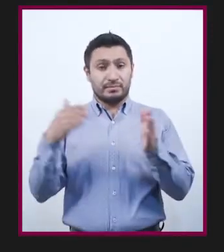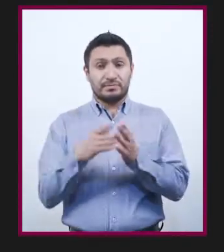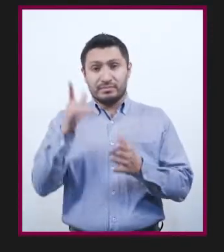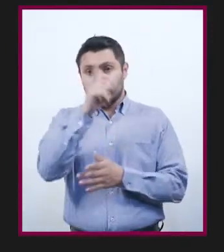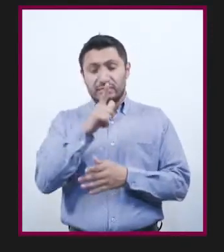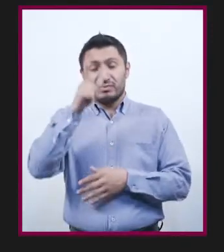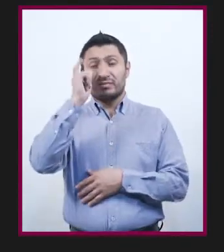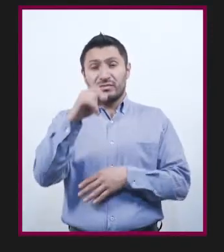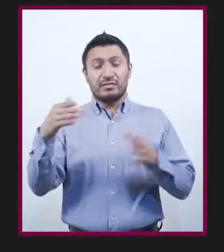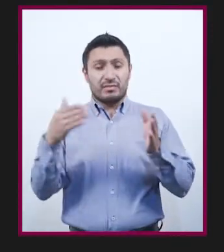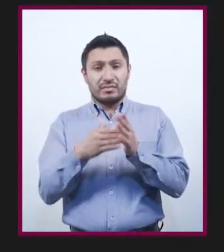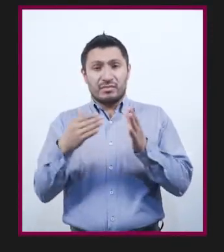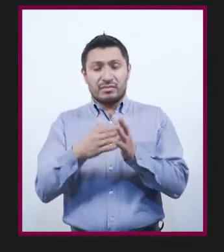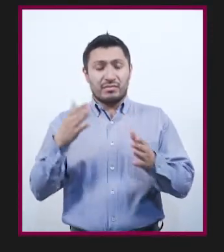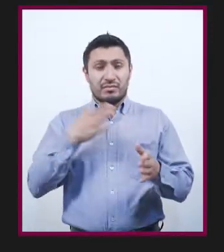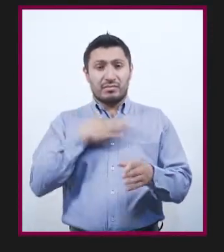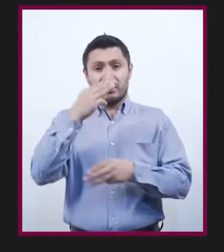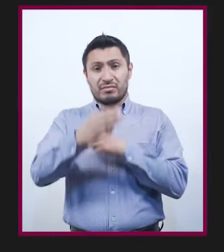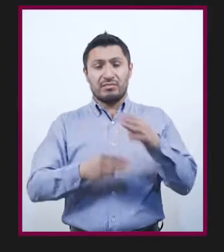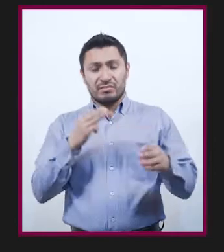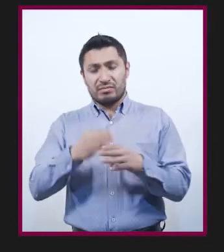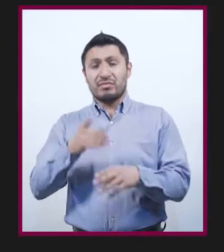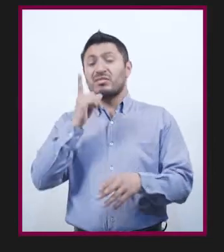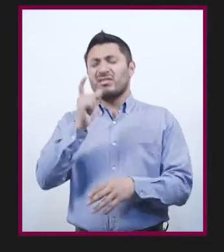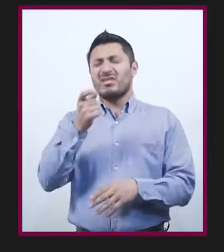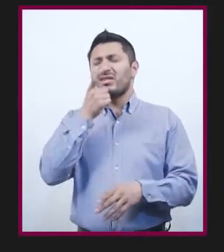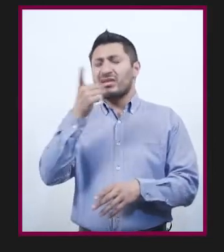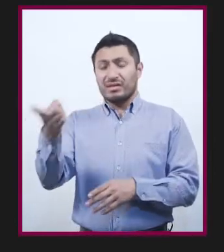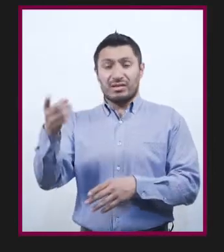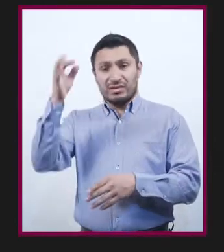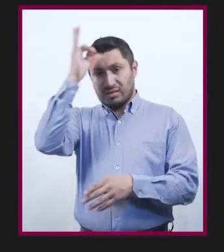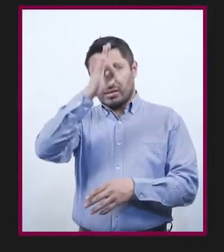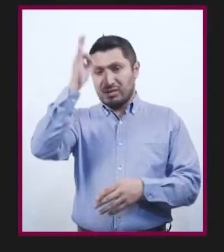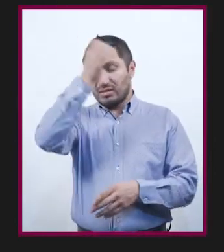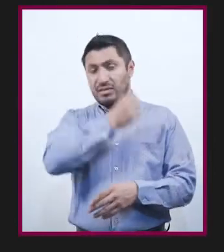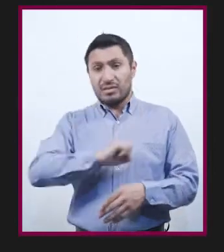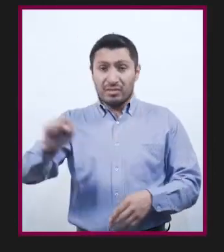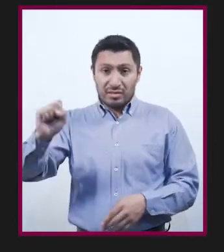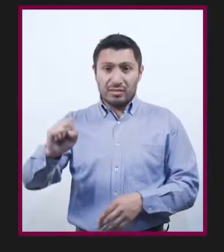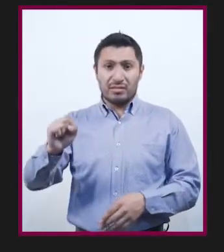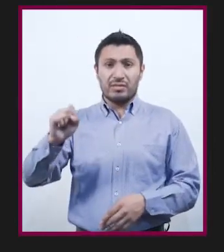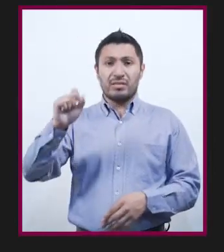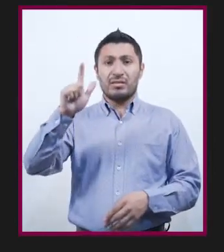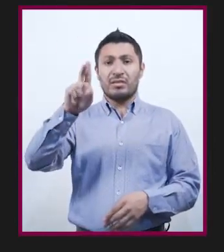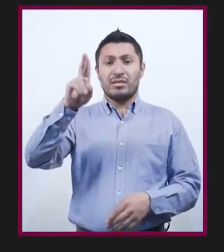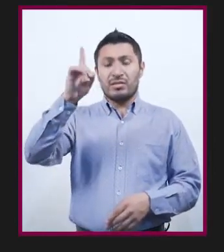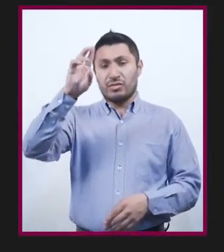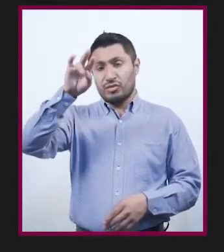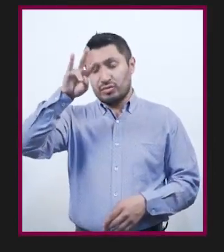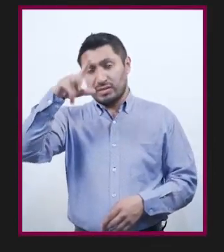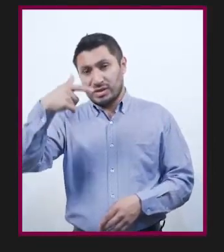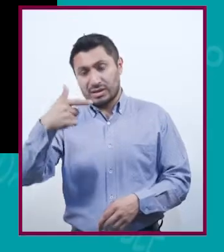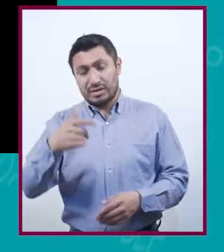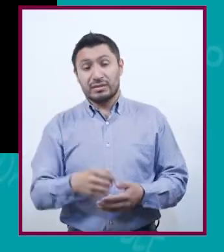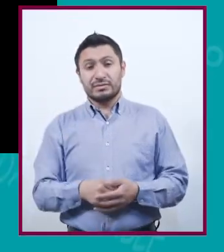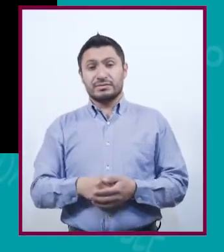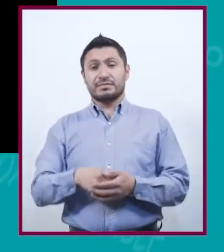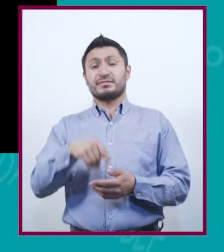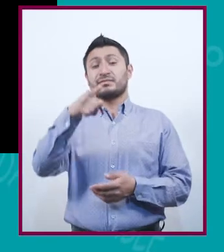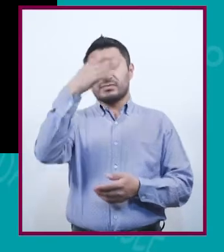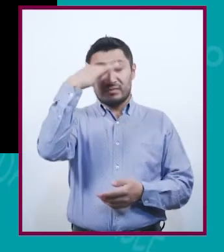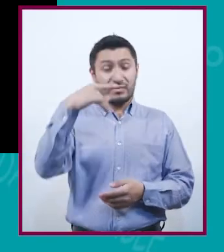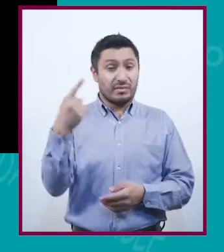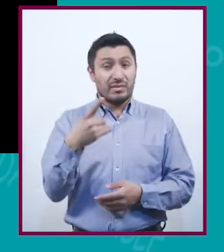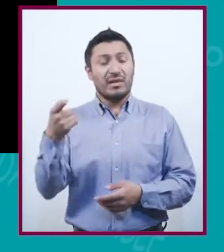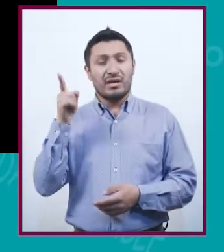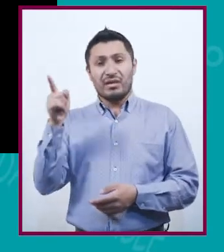Algunos en diferentes ámbitos, como podría ser la vestimenta o la música, o también la convivencia, por ejemplo. Los límites